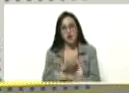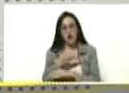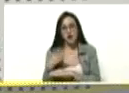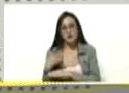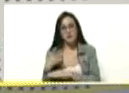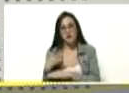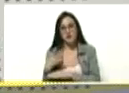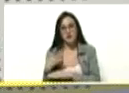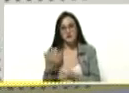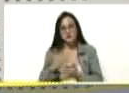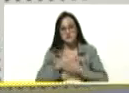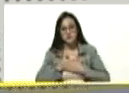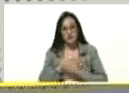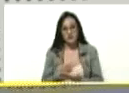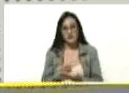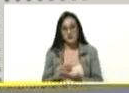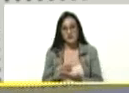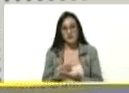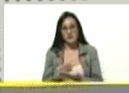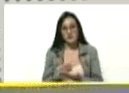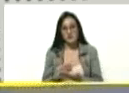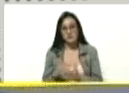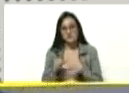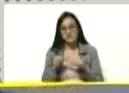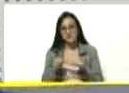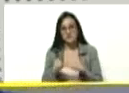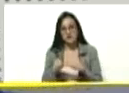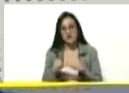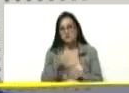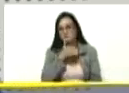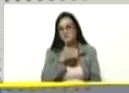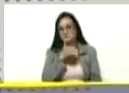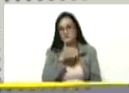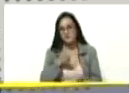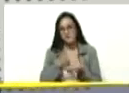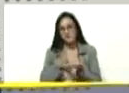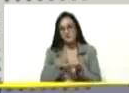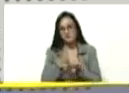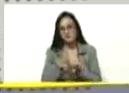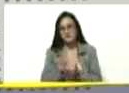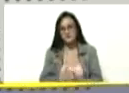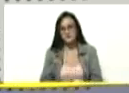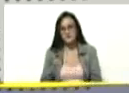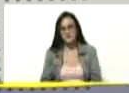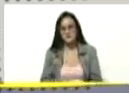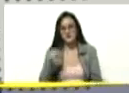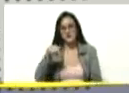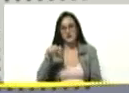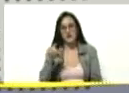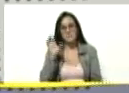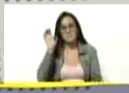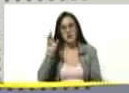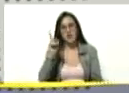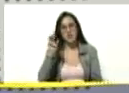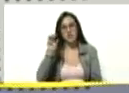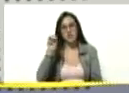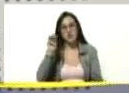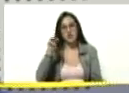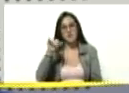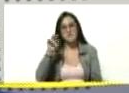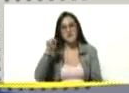la solidaridad de Dominica se mantiene inquebrantable y firme. We must never cower under threats from